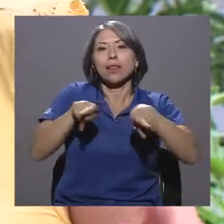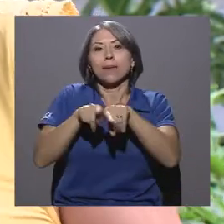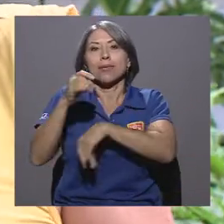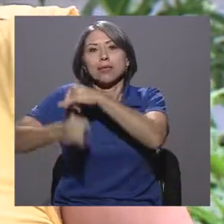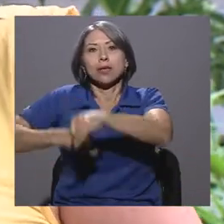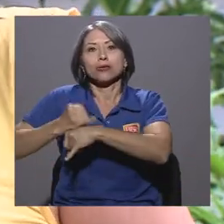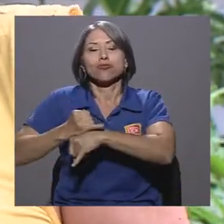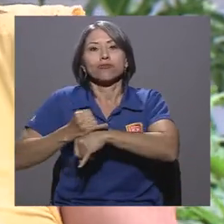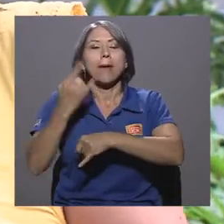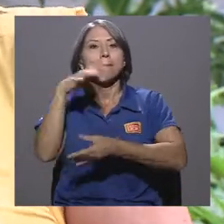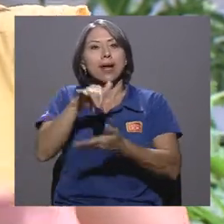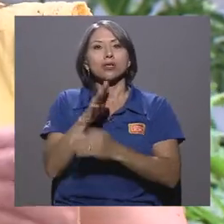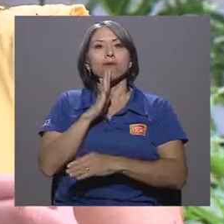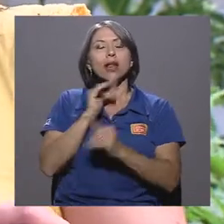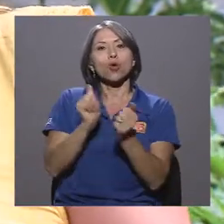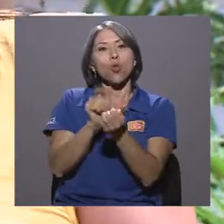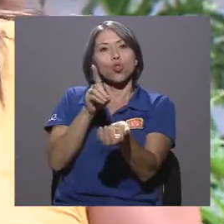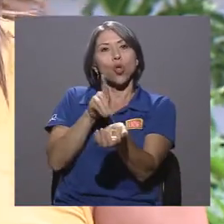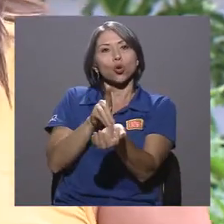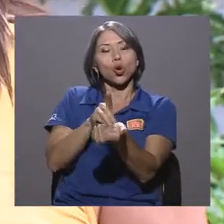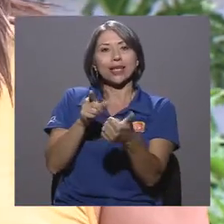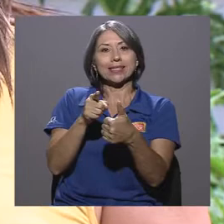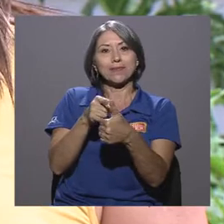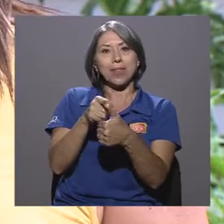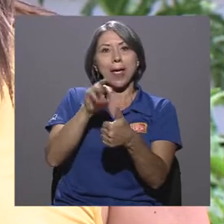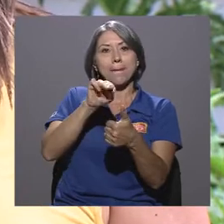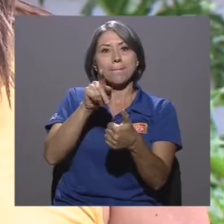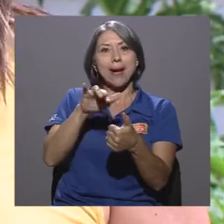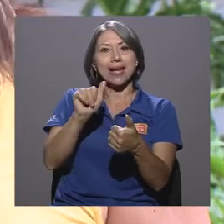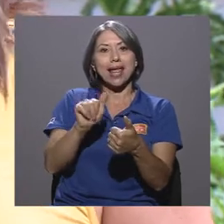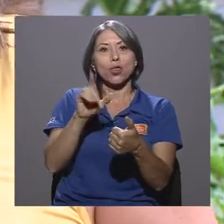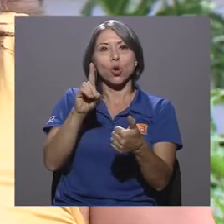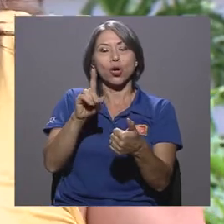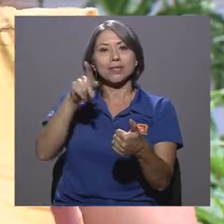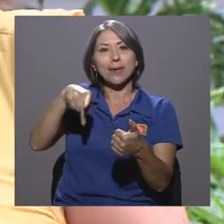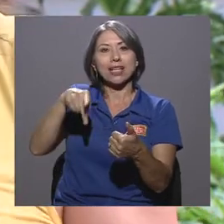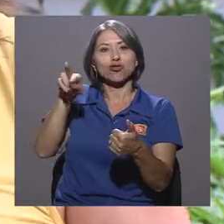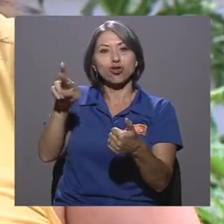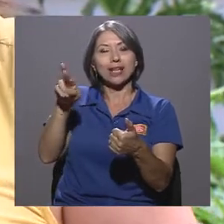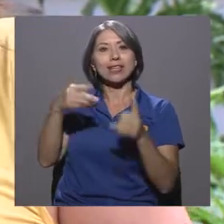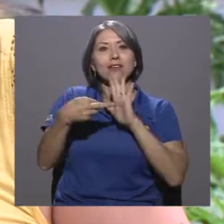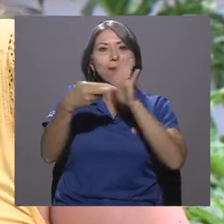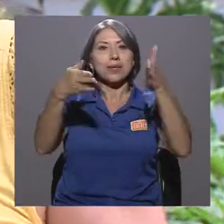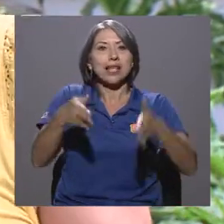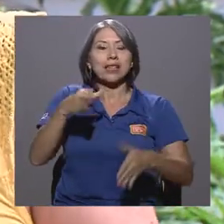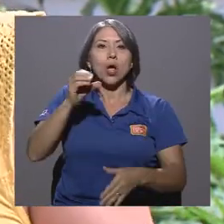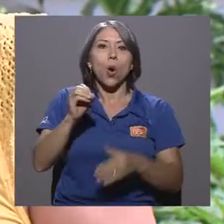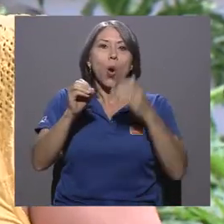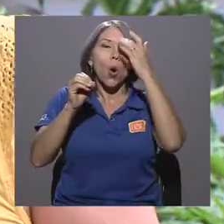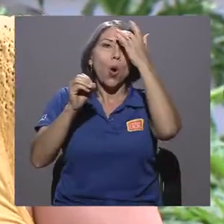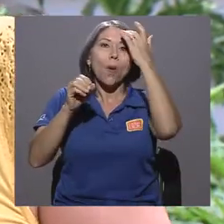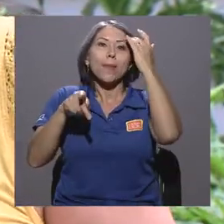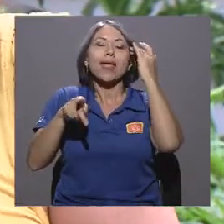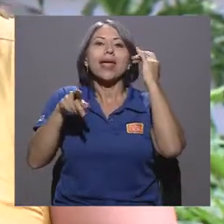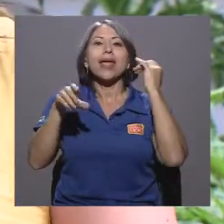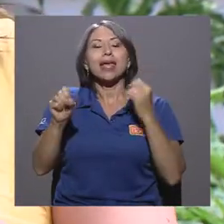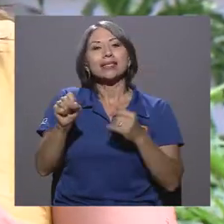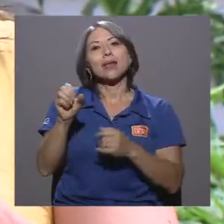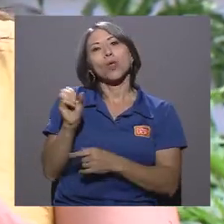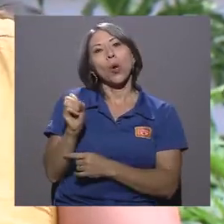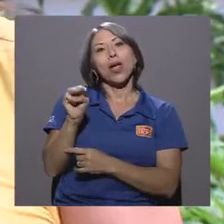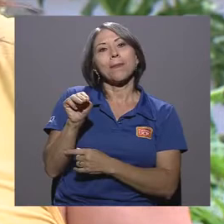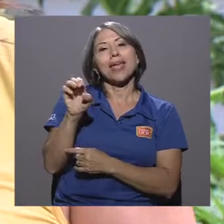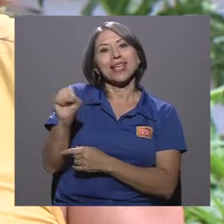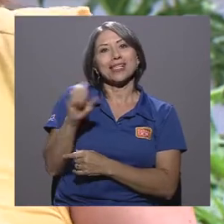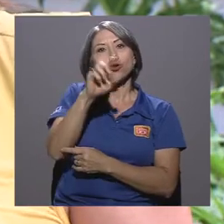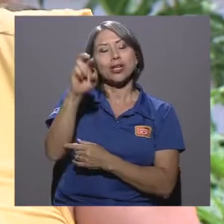esto vamos a conversar con las doctoras, la doctora María Dolores Pérez Rosales, representante de la OPS-OMS en Costa Rica, y la